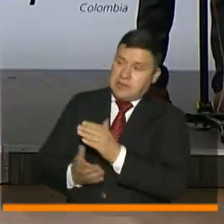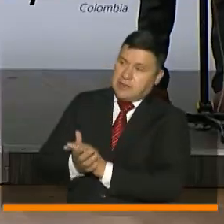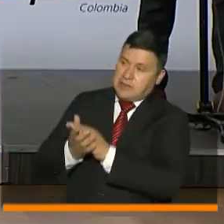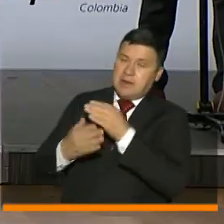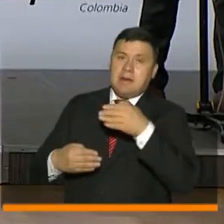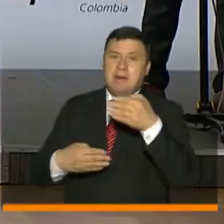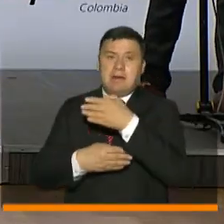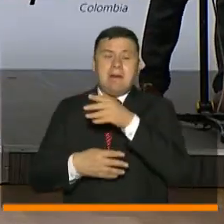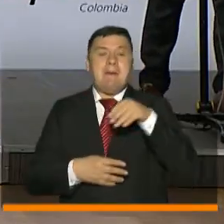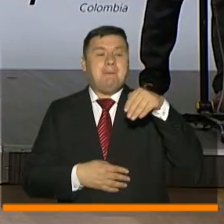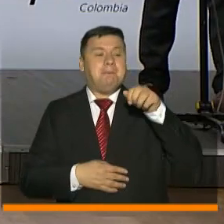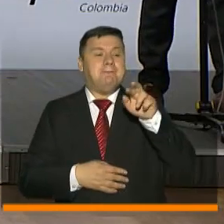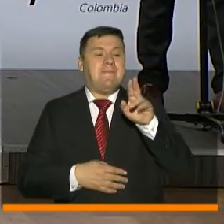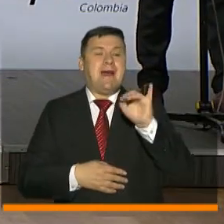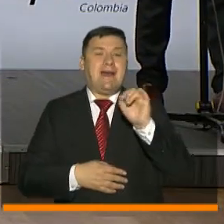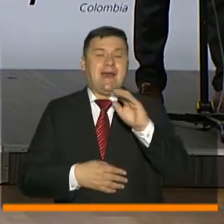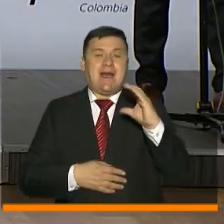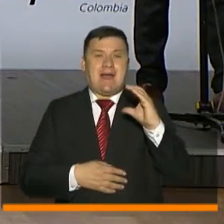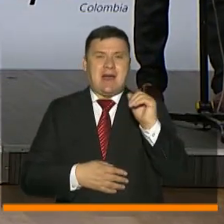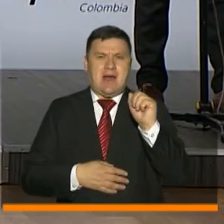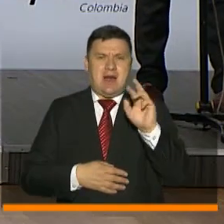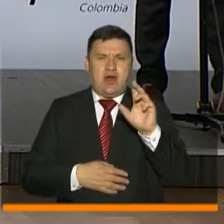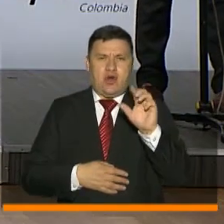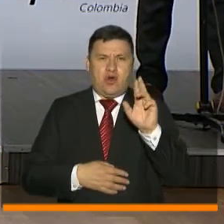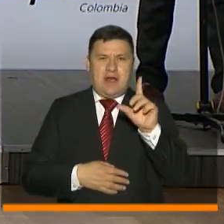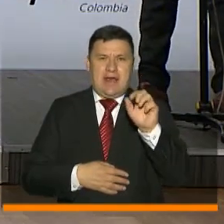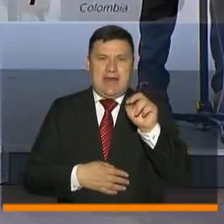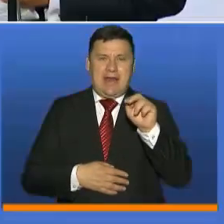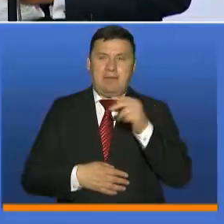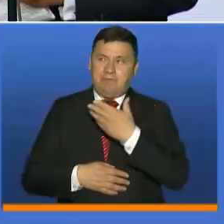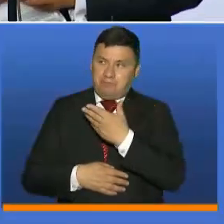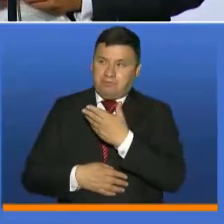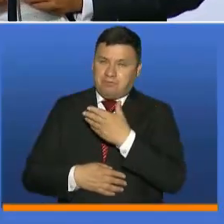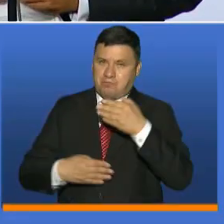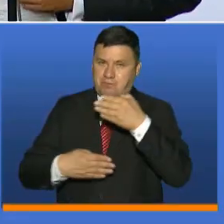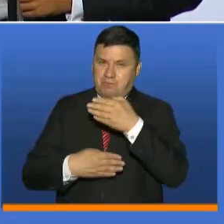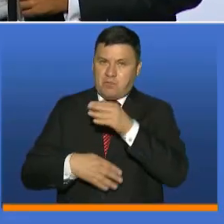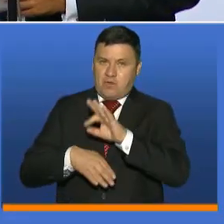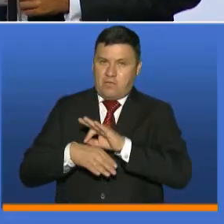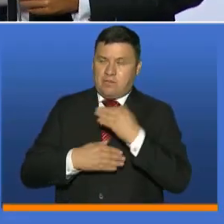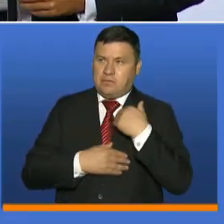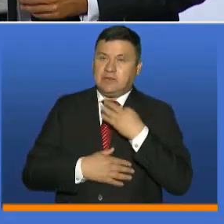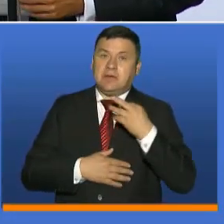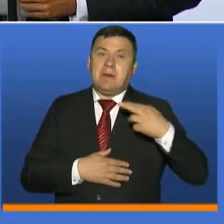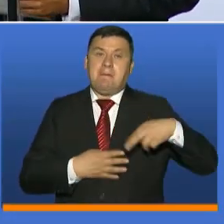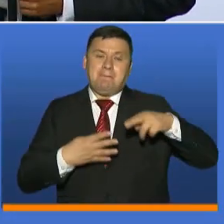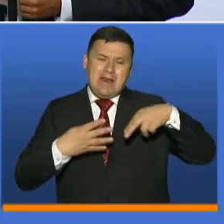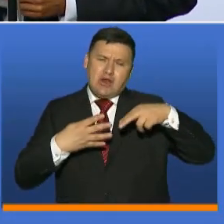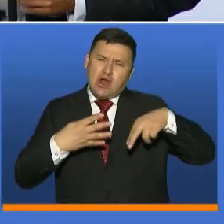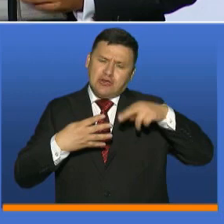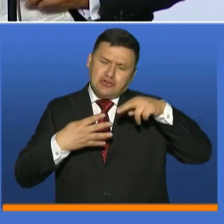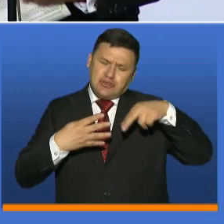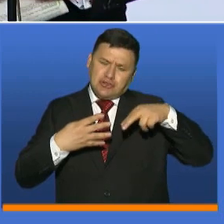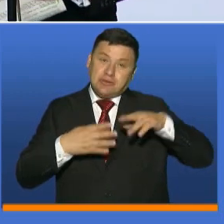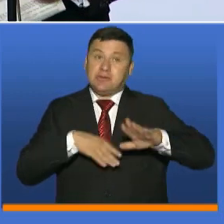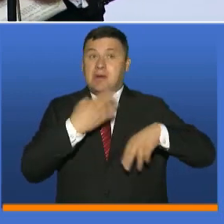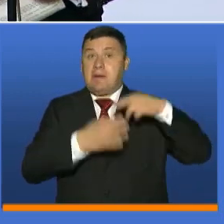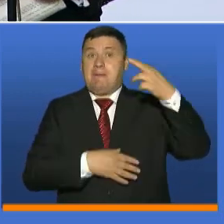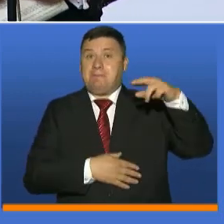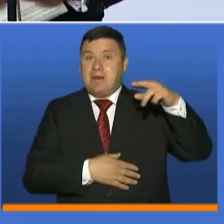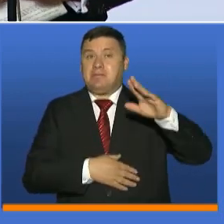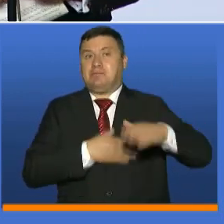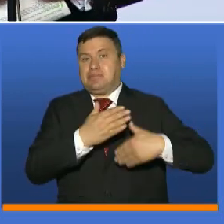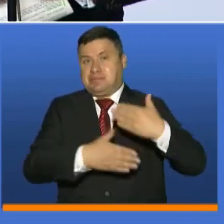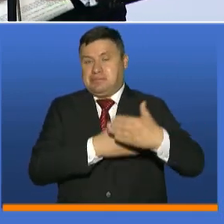a María Carolina Hoyos, presidenta de la Fundación, y yo creo que, Caro, las gracias, como te lo he dicho, todos los miércoles nos sobran, y otro miércoles y